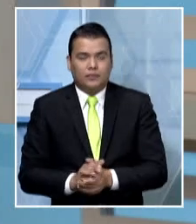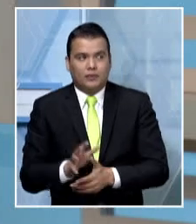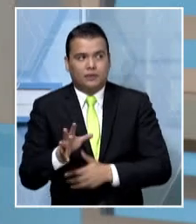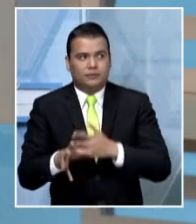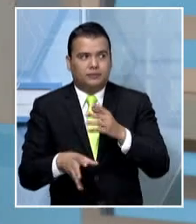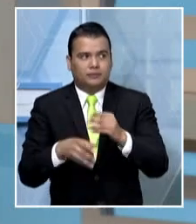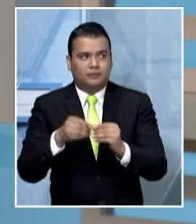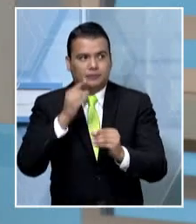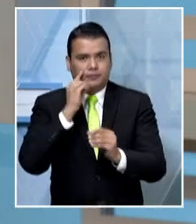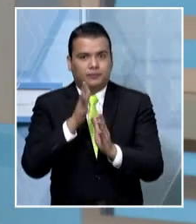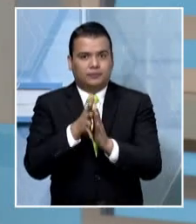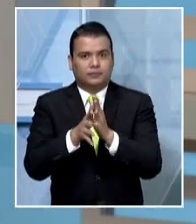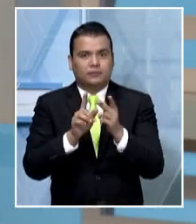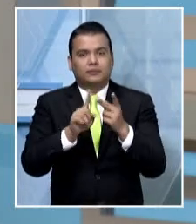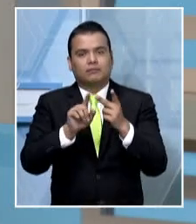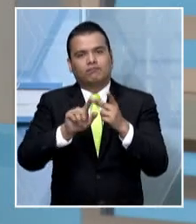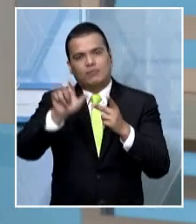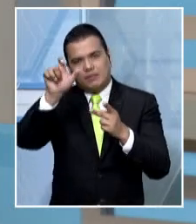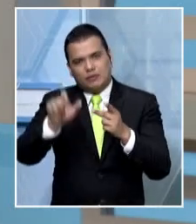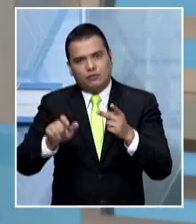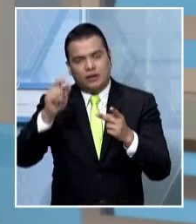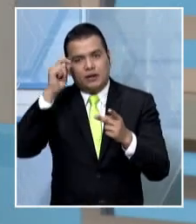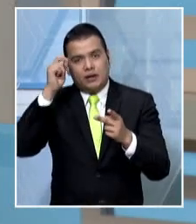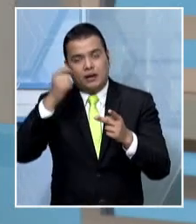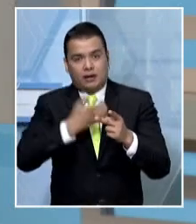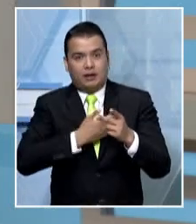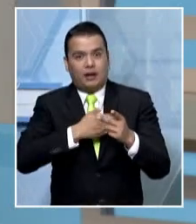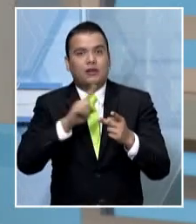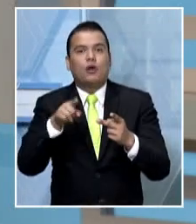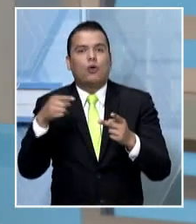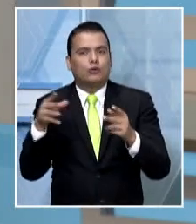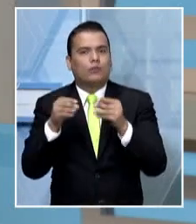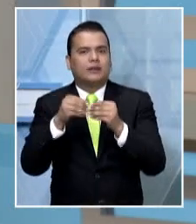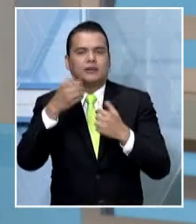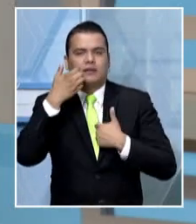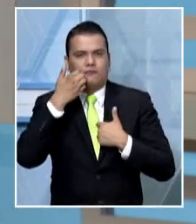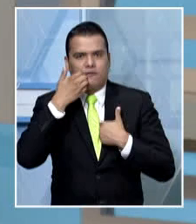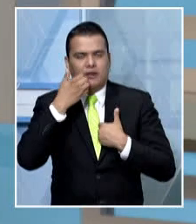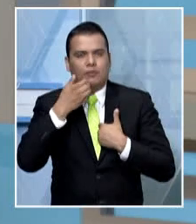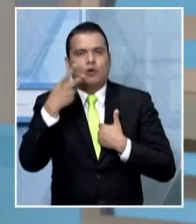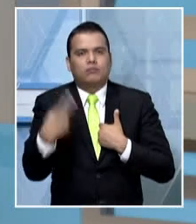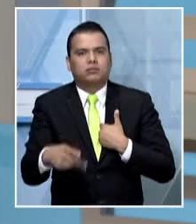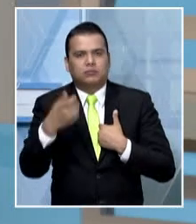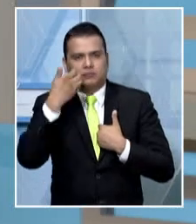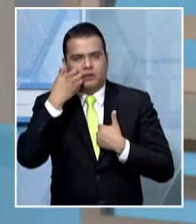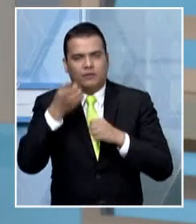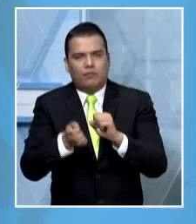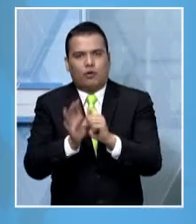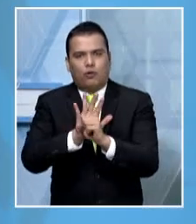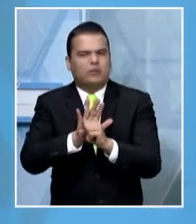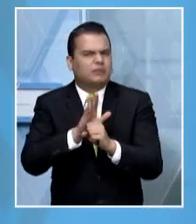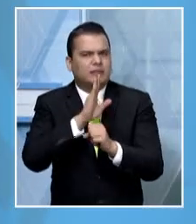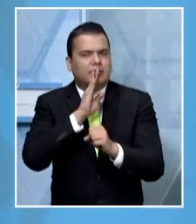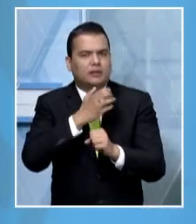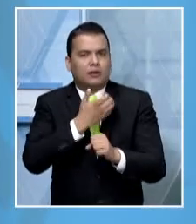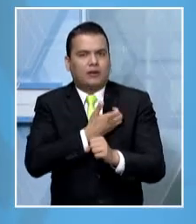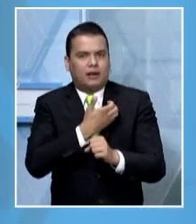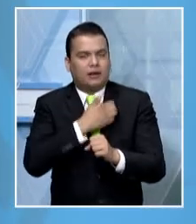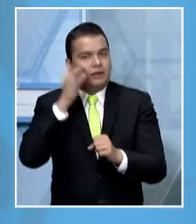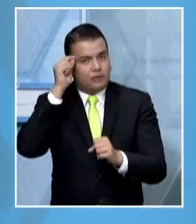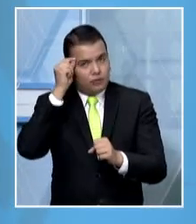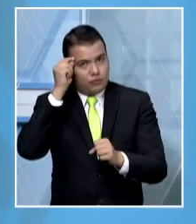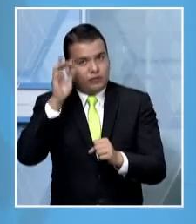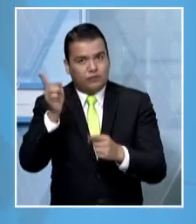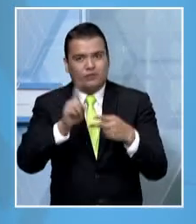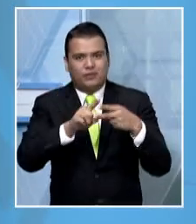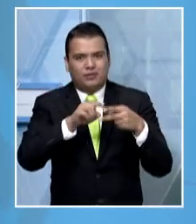y mucha atención que otro mandatario del valle del cauca está aislado por efectos del cob y se trata del alcalde de buga por esta misma condición